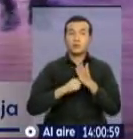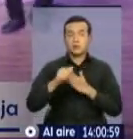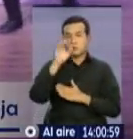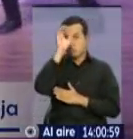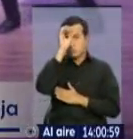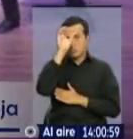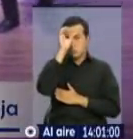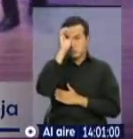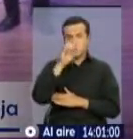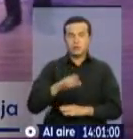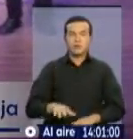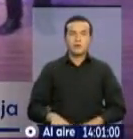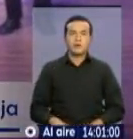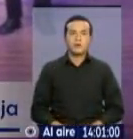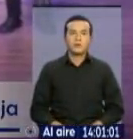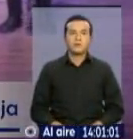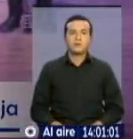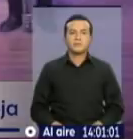Cultura.